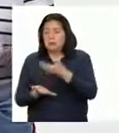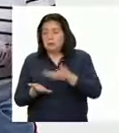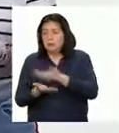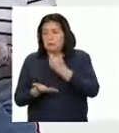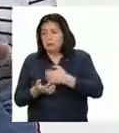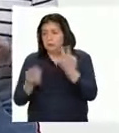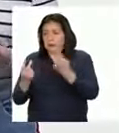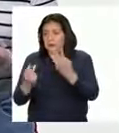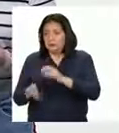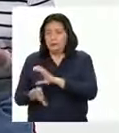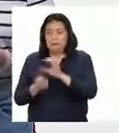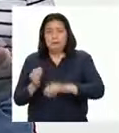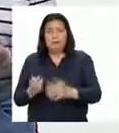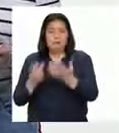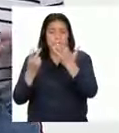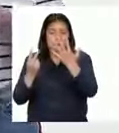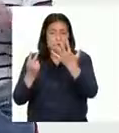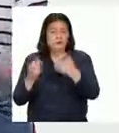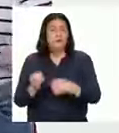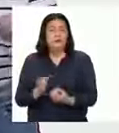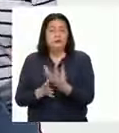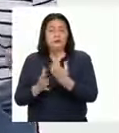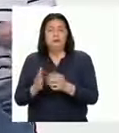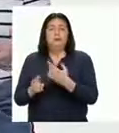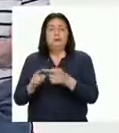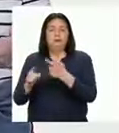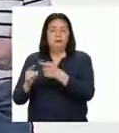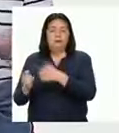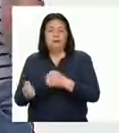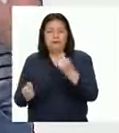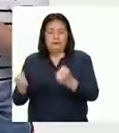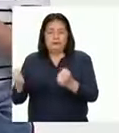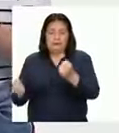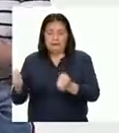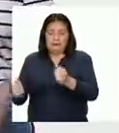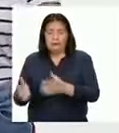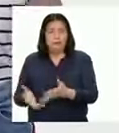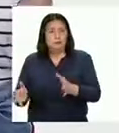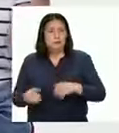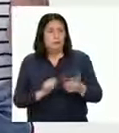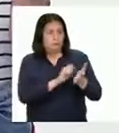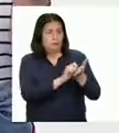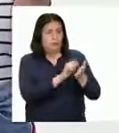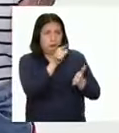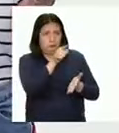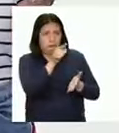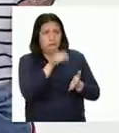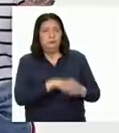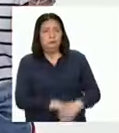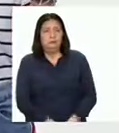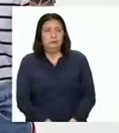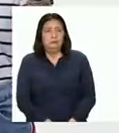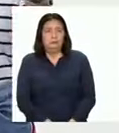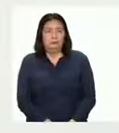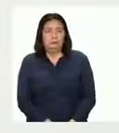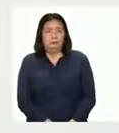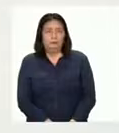Cajamarca y me responde que con 7 hierbas diferentes molidas en batán, anotaría algo así.